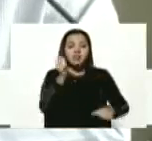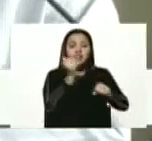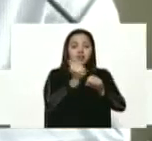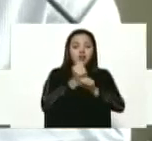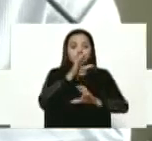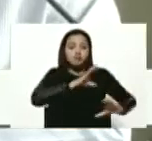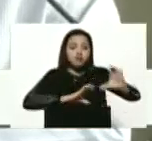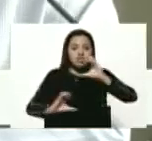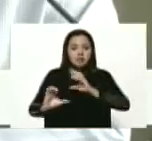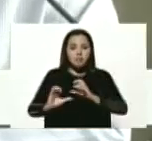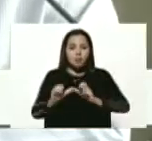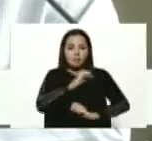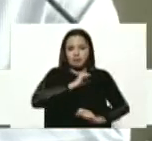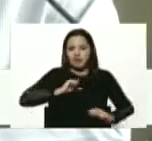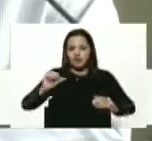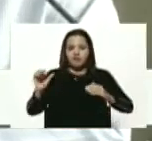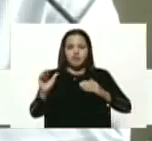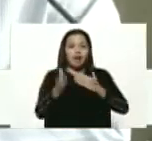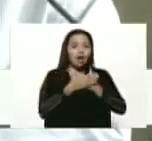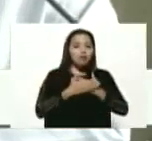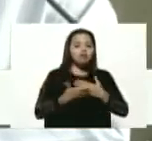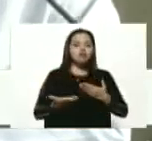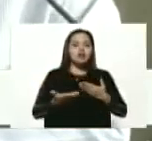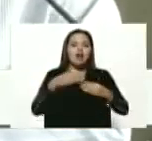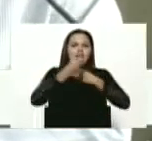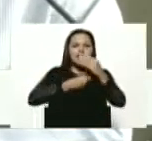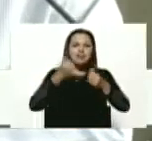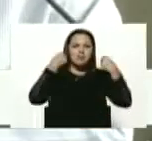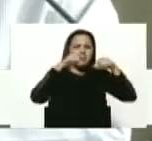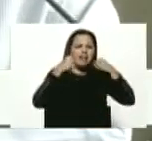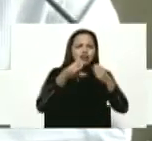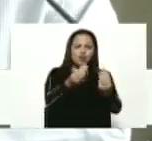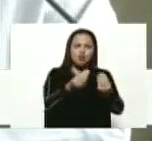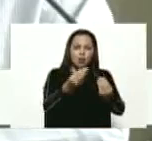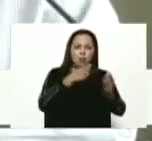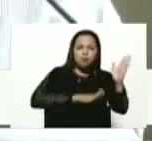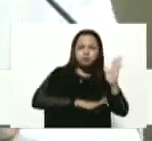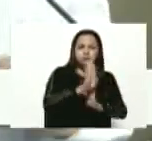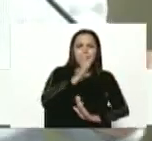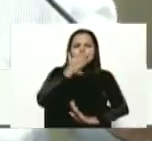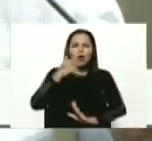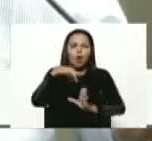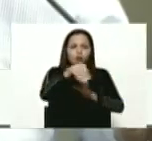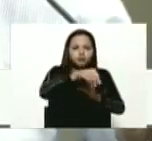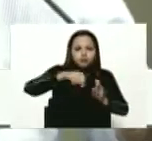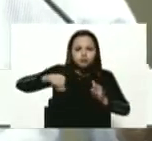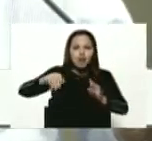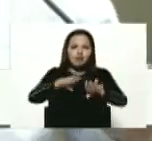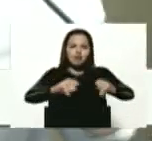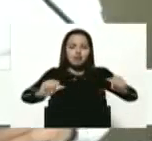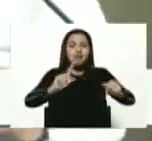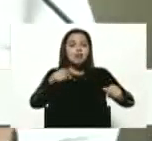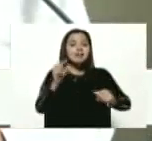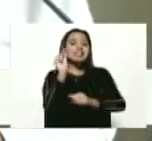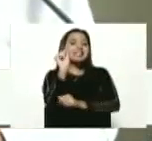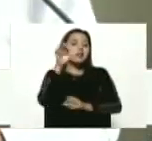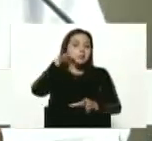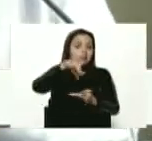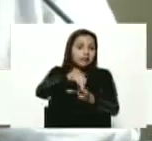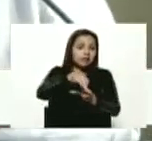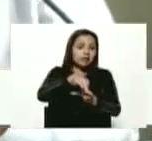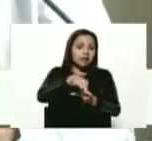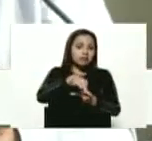hemos venido haciendo ensayos en pequeña escala y en grandes escalas. Y finalmente, bueno, nuestra semilla